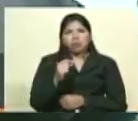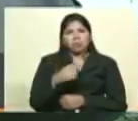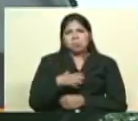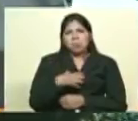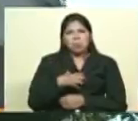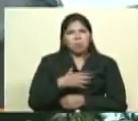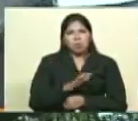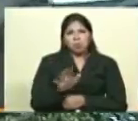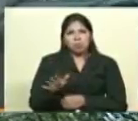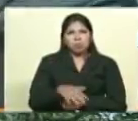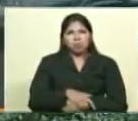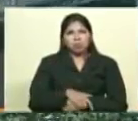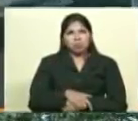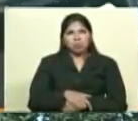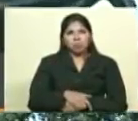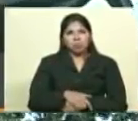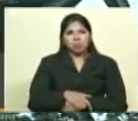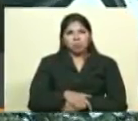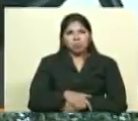Estado. Dictadura.